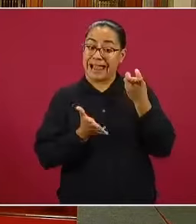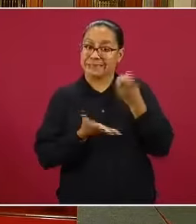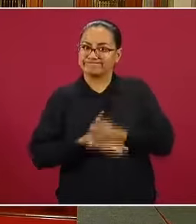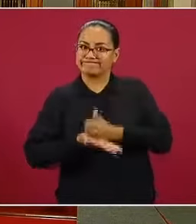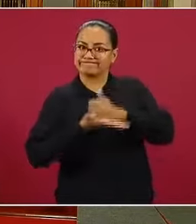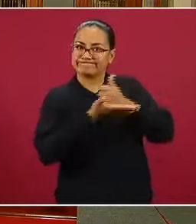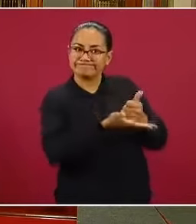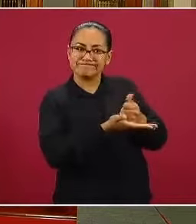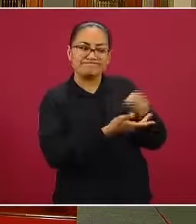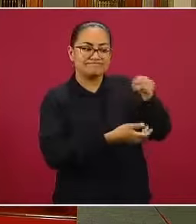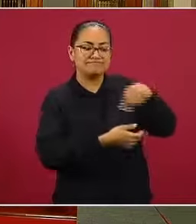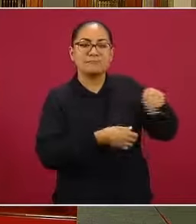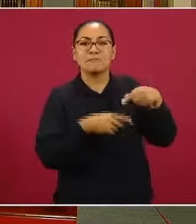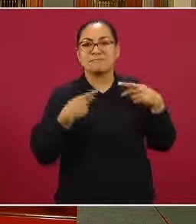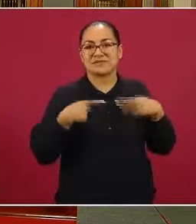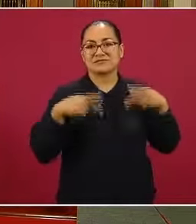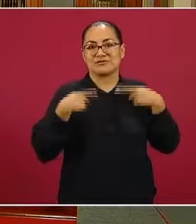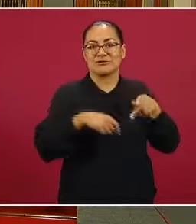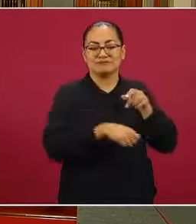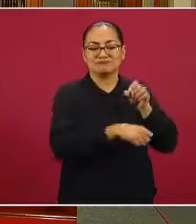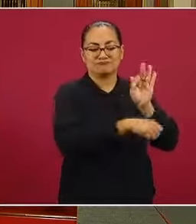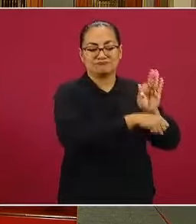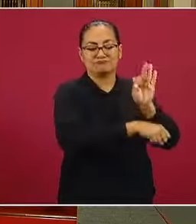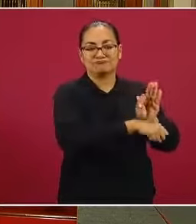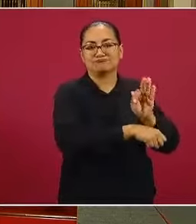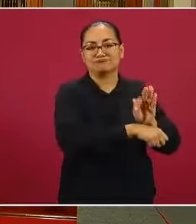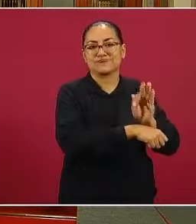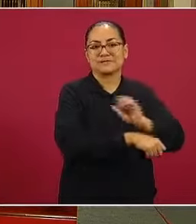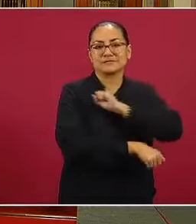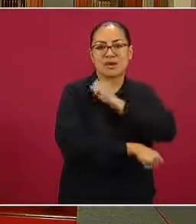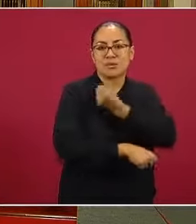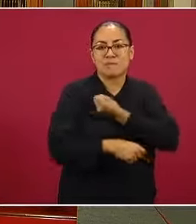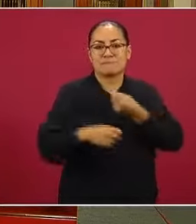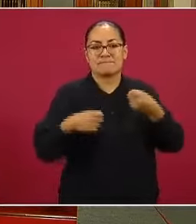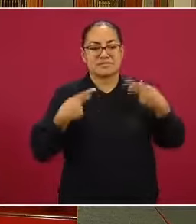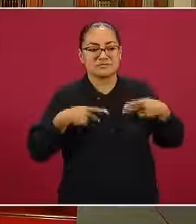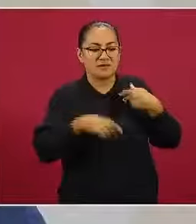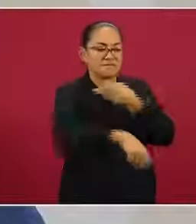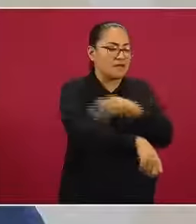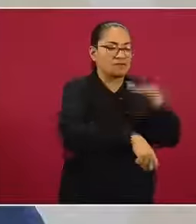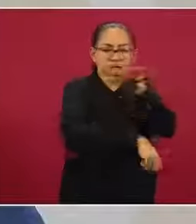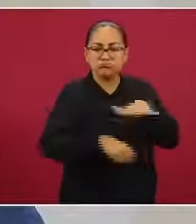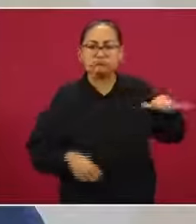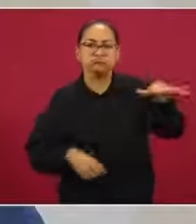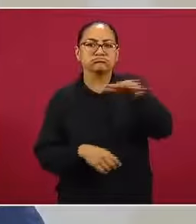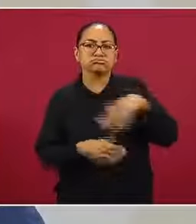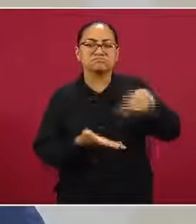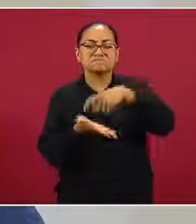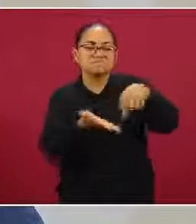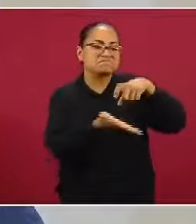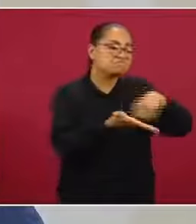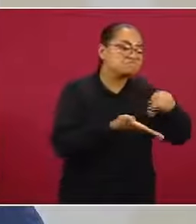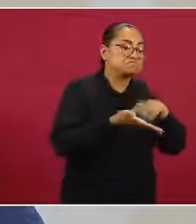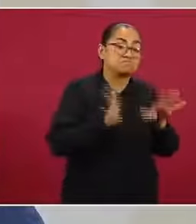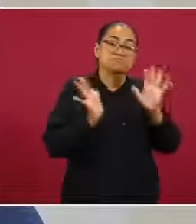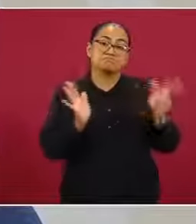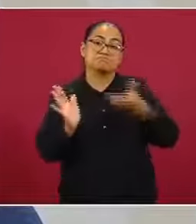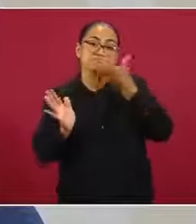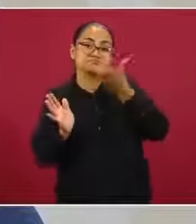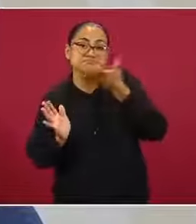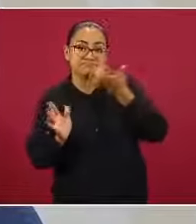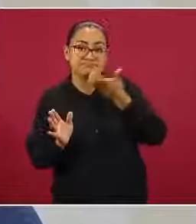proteger la salud de las familias y de todas las personas que consumen estos productos.